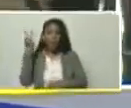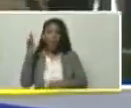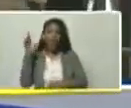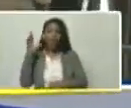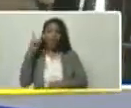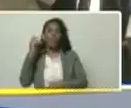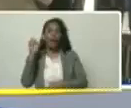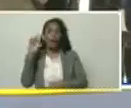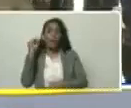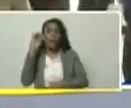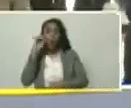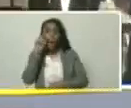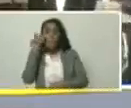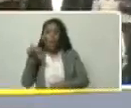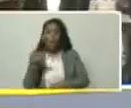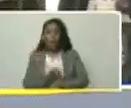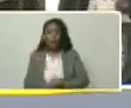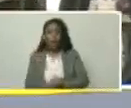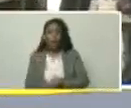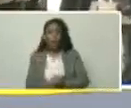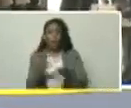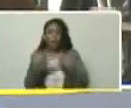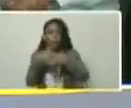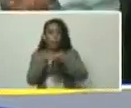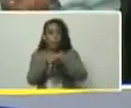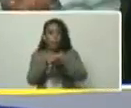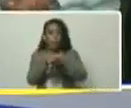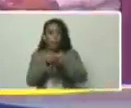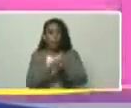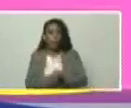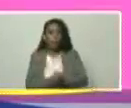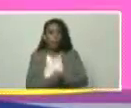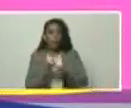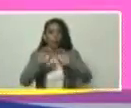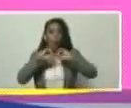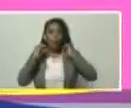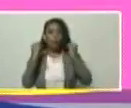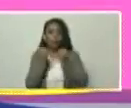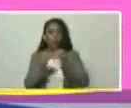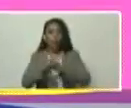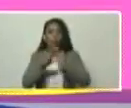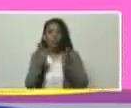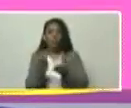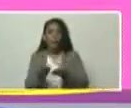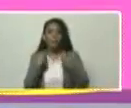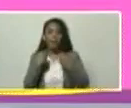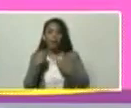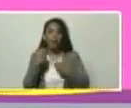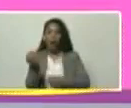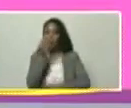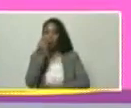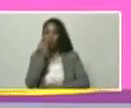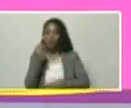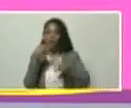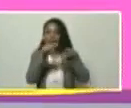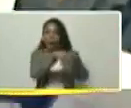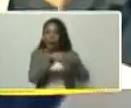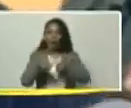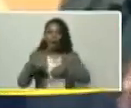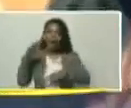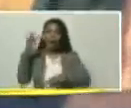Moreno, a el integrante de la Organización Mundial para la Alimentación y la Agricultura,